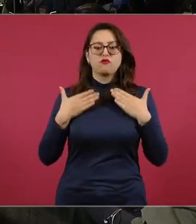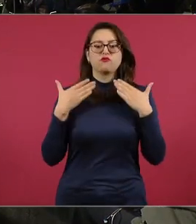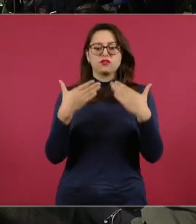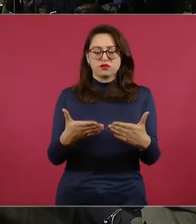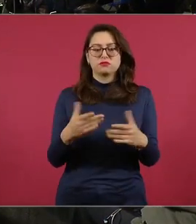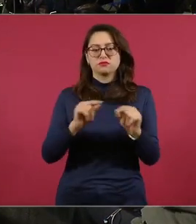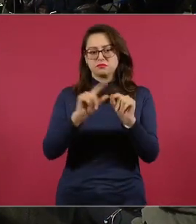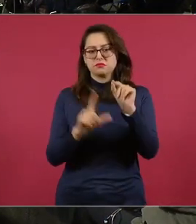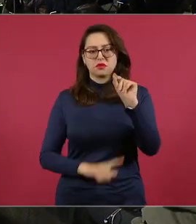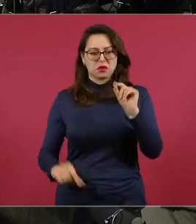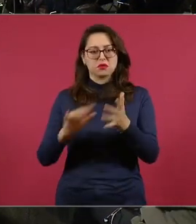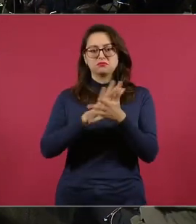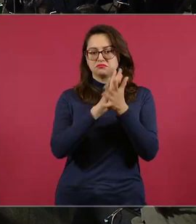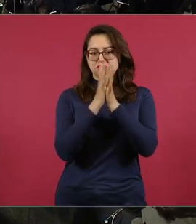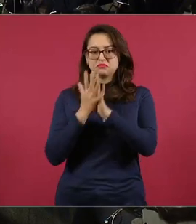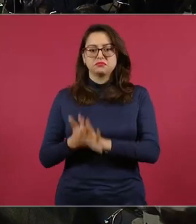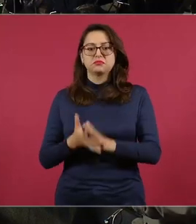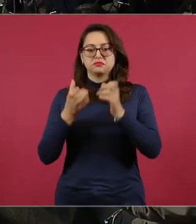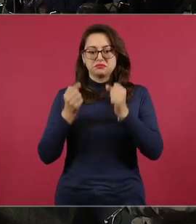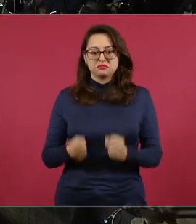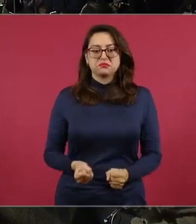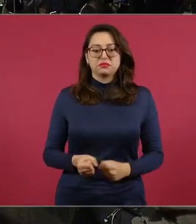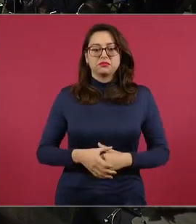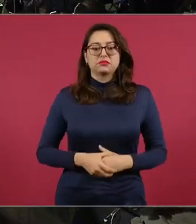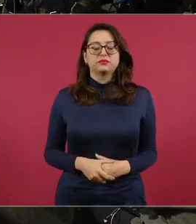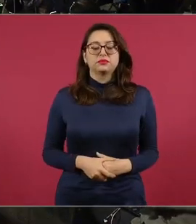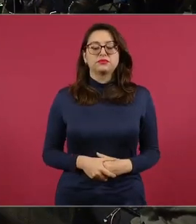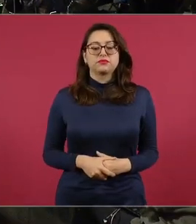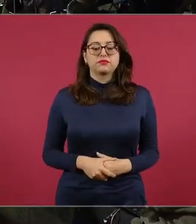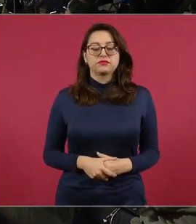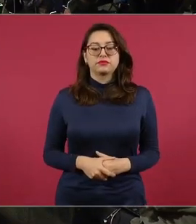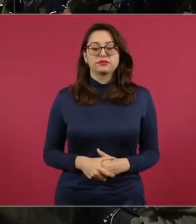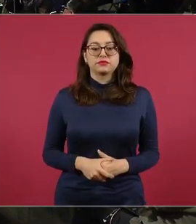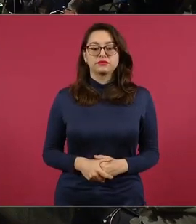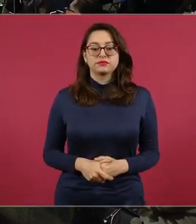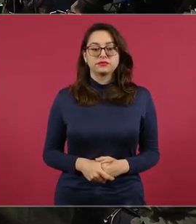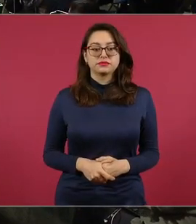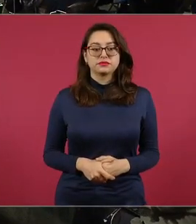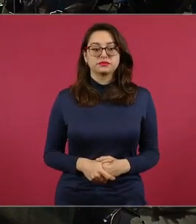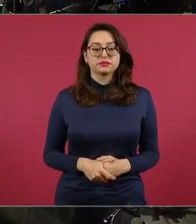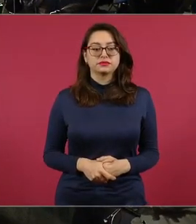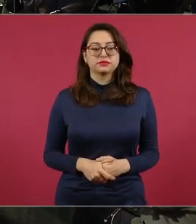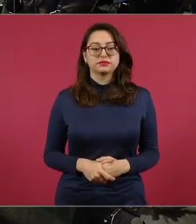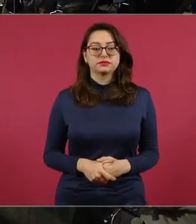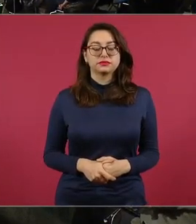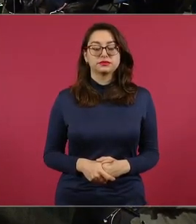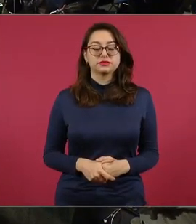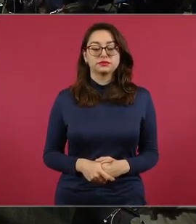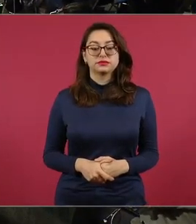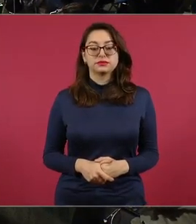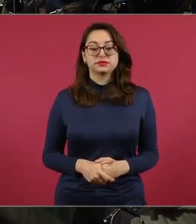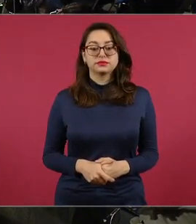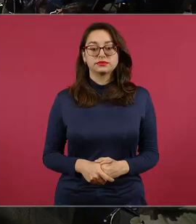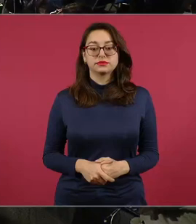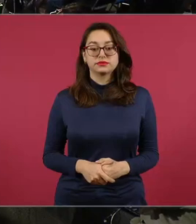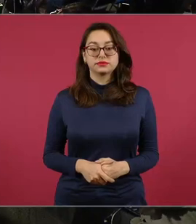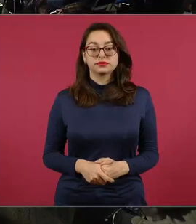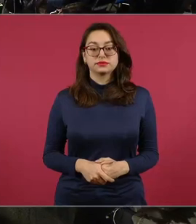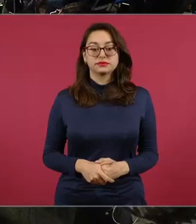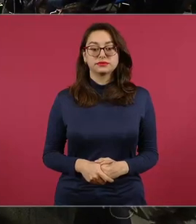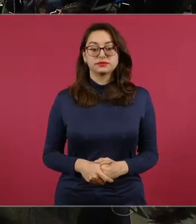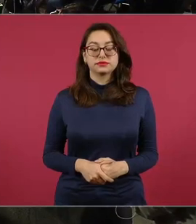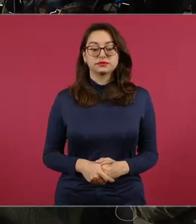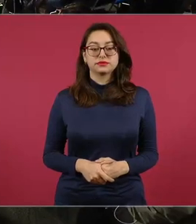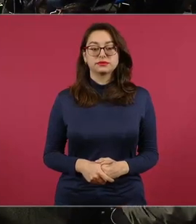transformación. Gracias, presidente. El acueducto de Espujil de Chetumal son 97